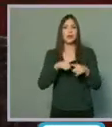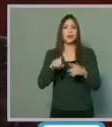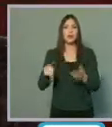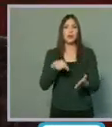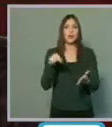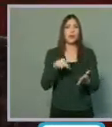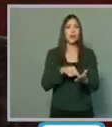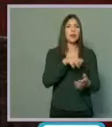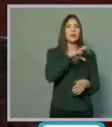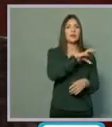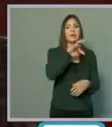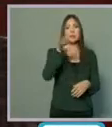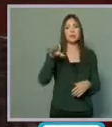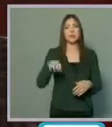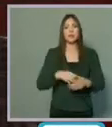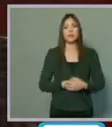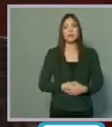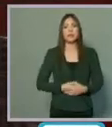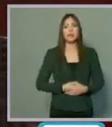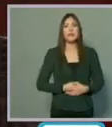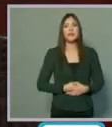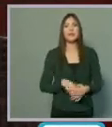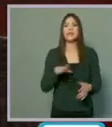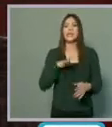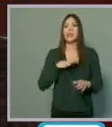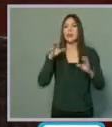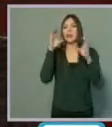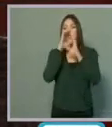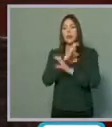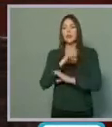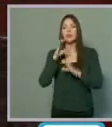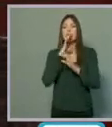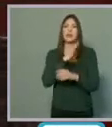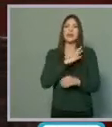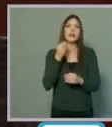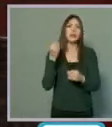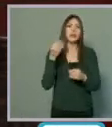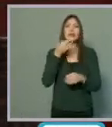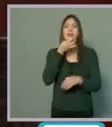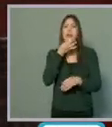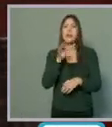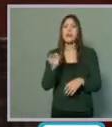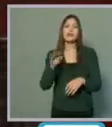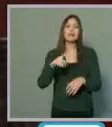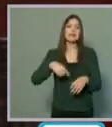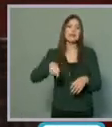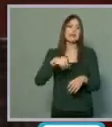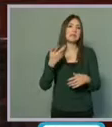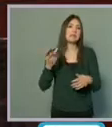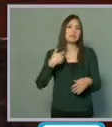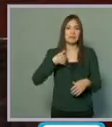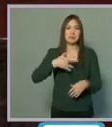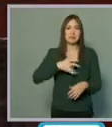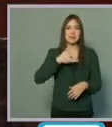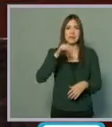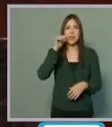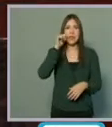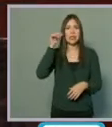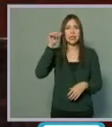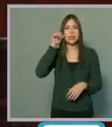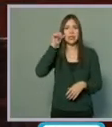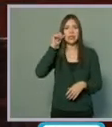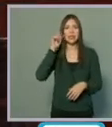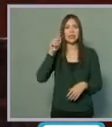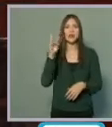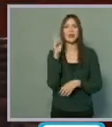escenarios en donde sé que hay muchos conciertos que están pasando, muchos festejos. Claro. Yo creo que ayer festejaron